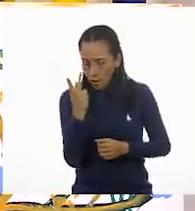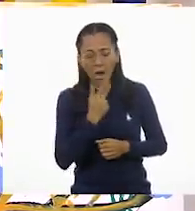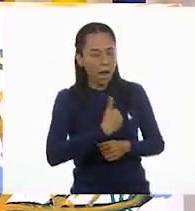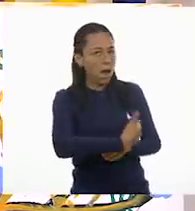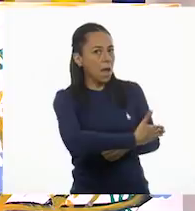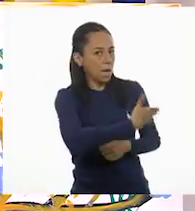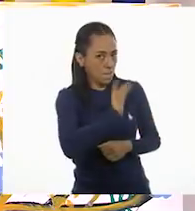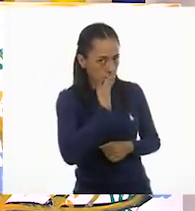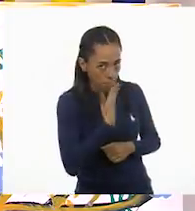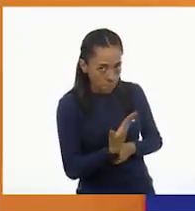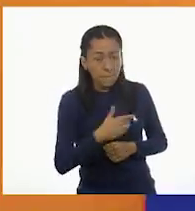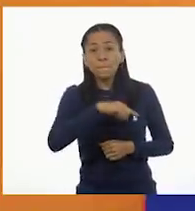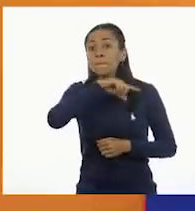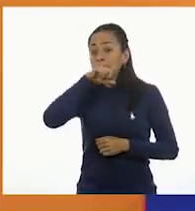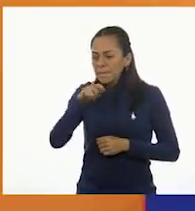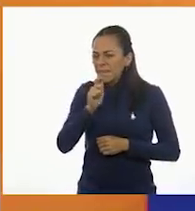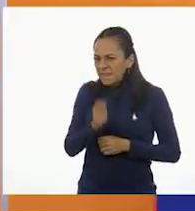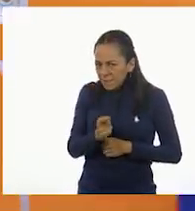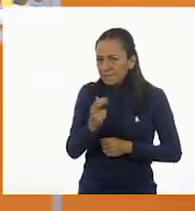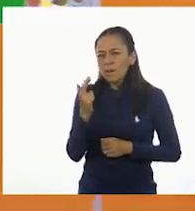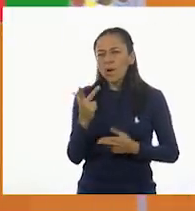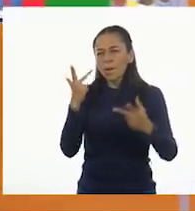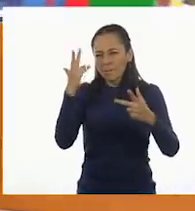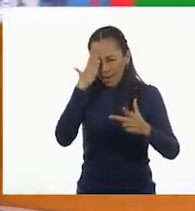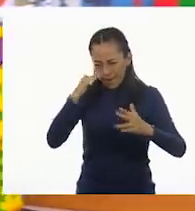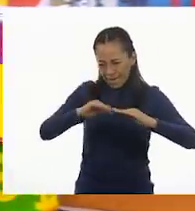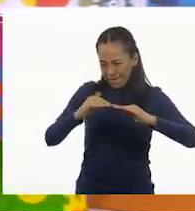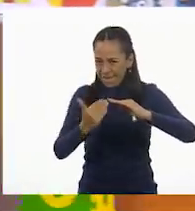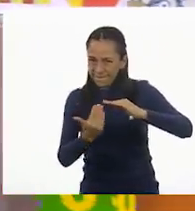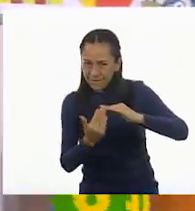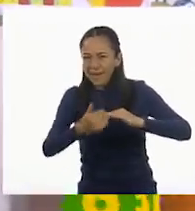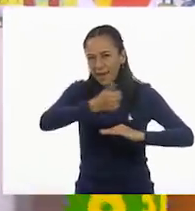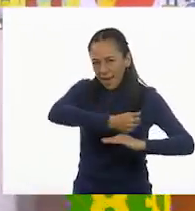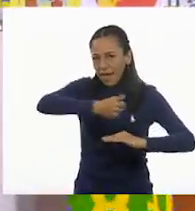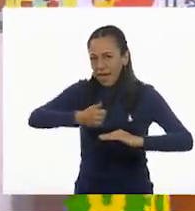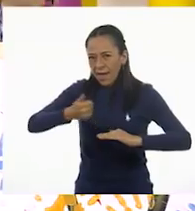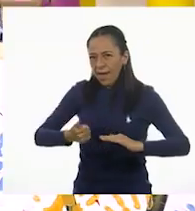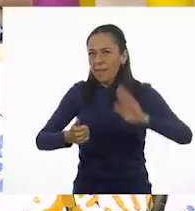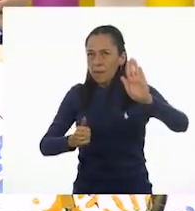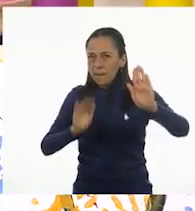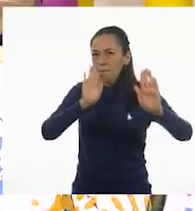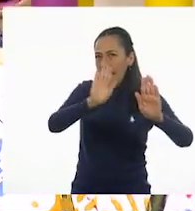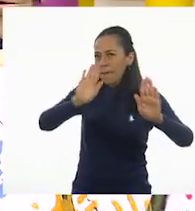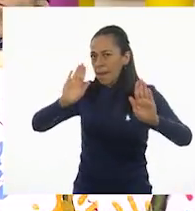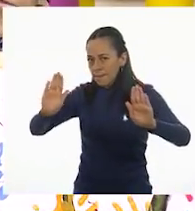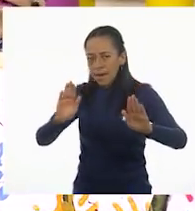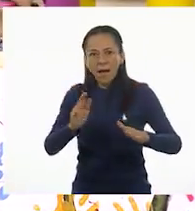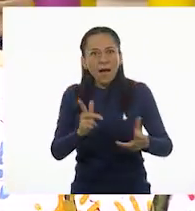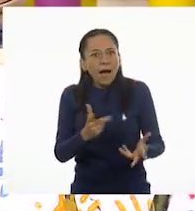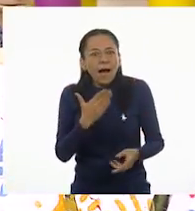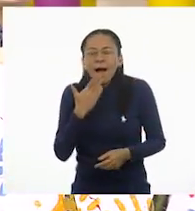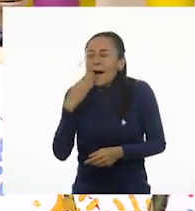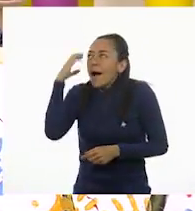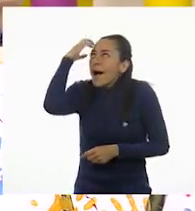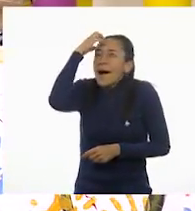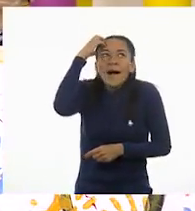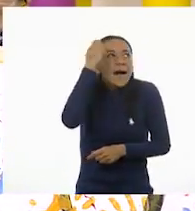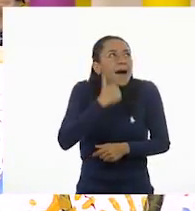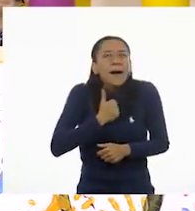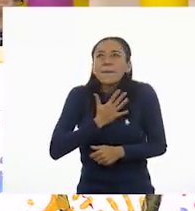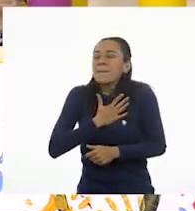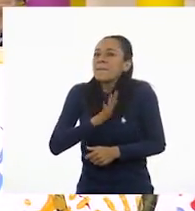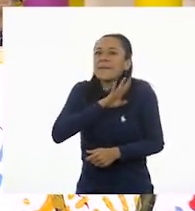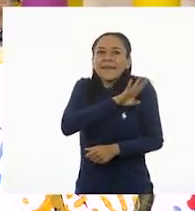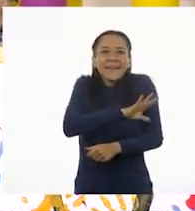las piezas de nuestro rompecabezas que tengo aquí. Muy bien. ¡Me encanta! ¡Es un desafío y me gusta mucho! ¡Excelente!